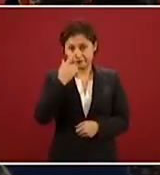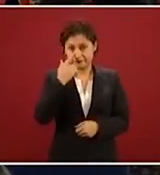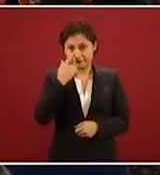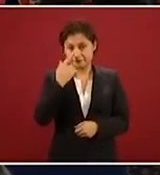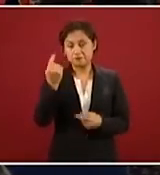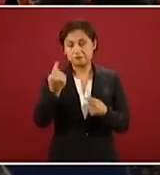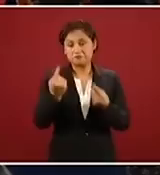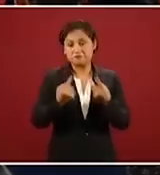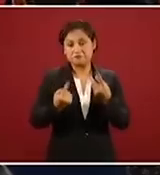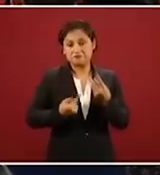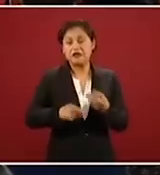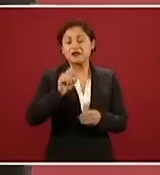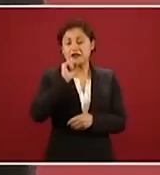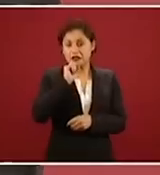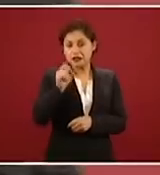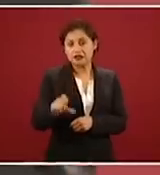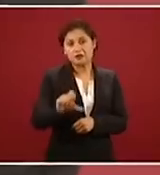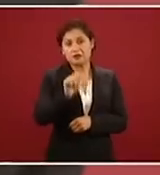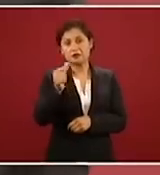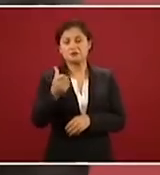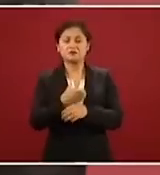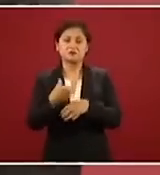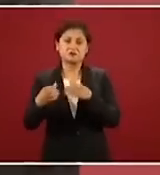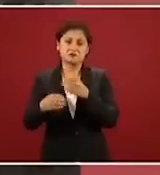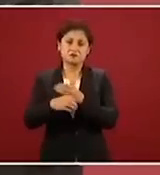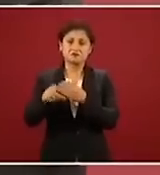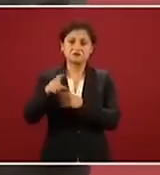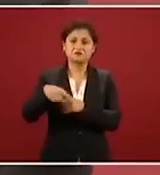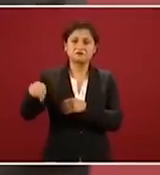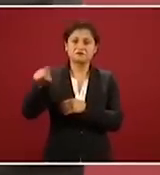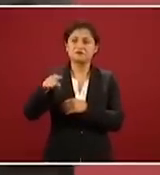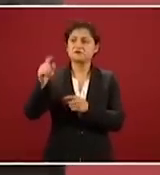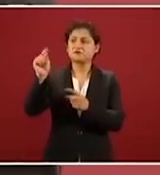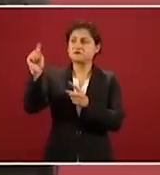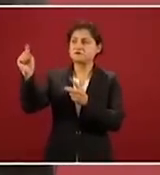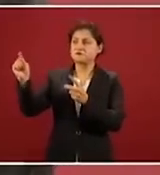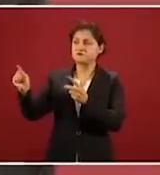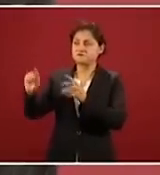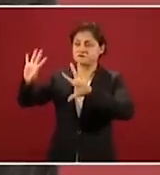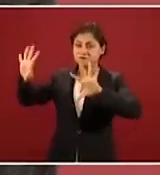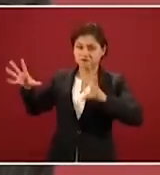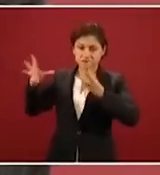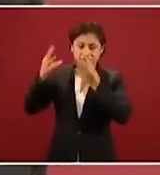otros casos, ¿no?, para ubicarlo, ¿sí?, bien.